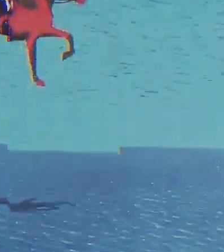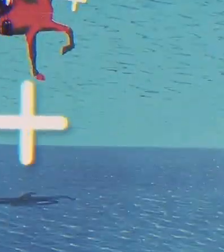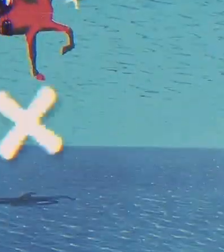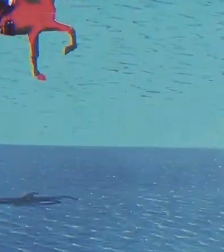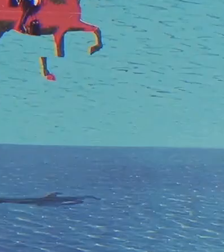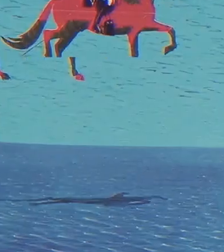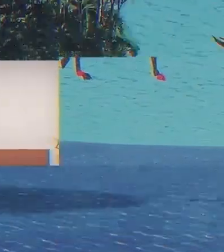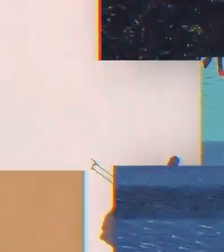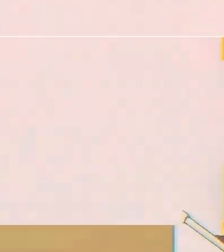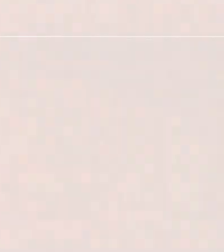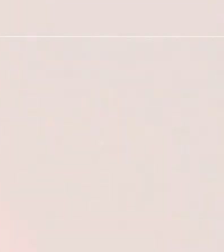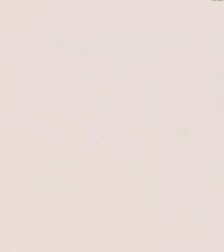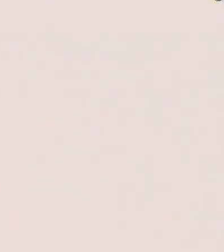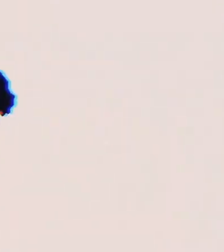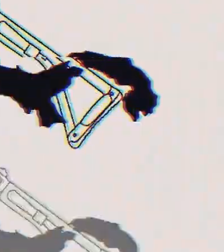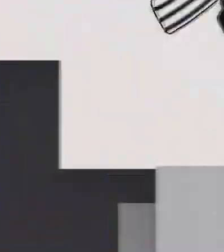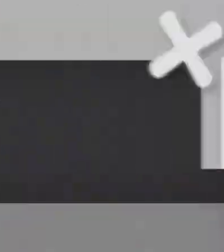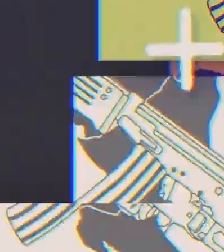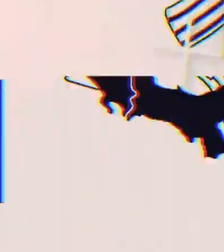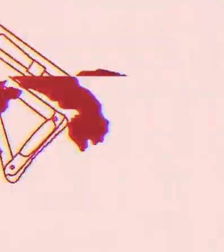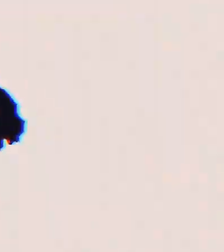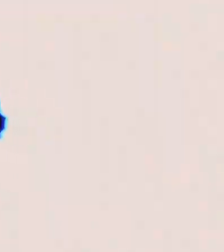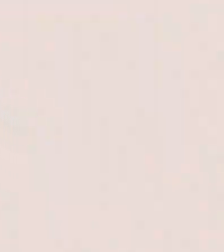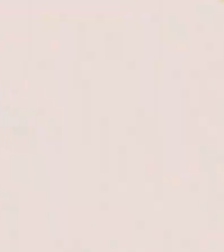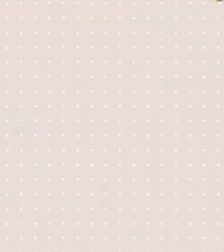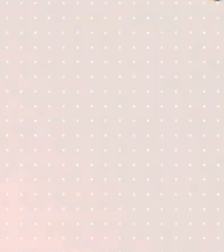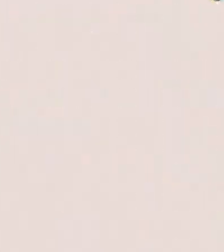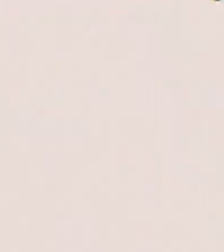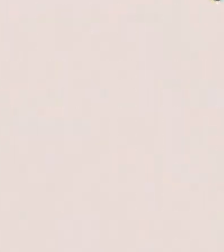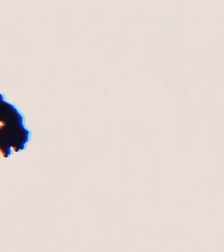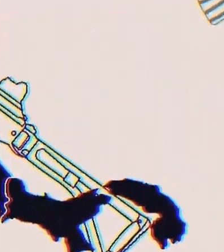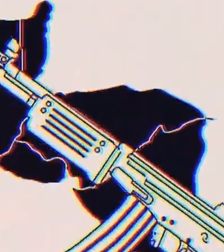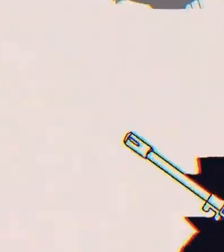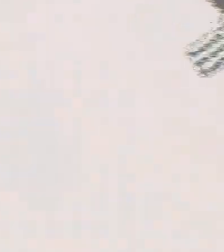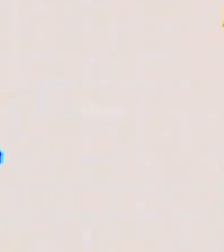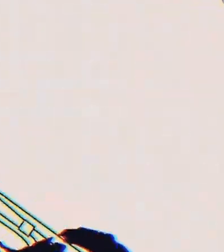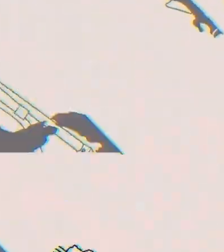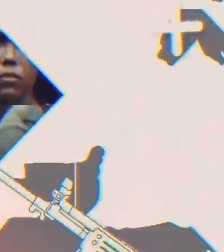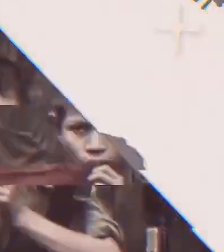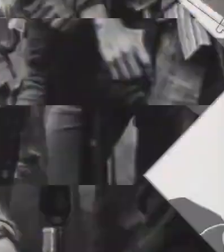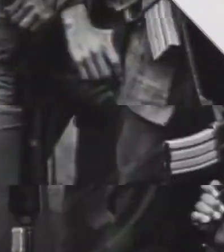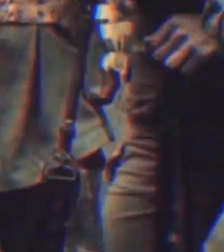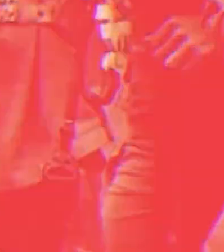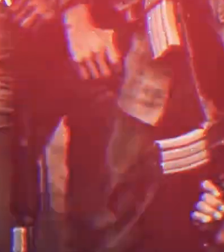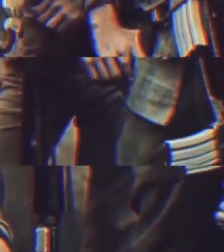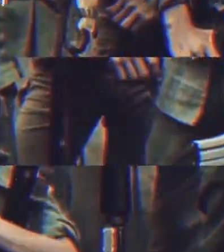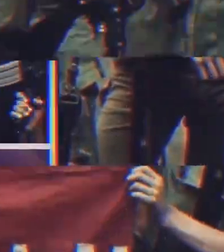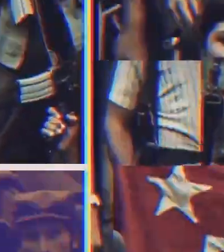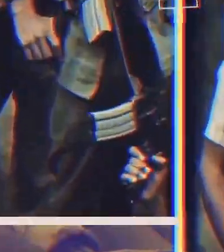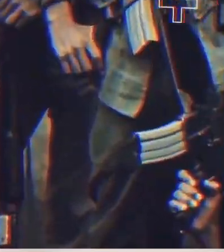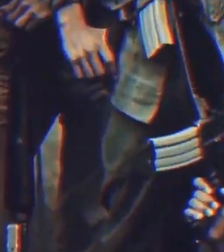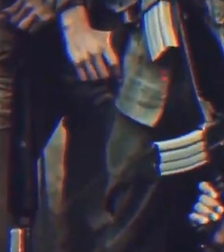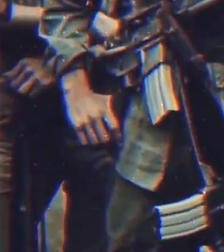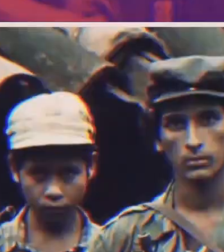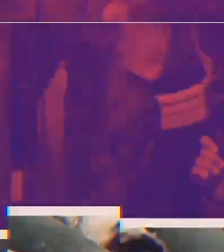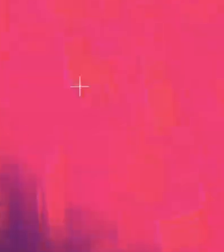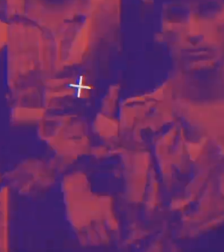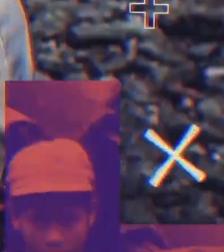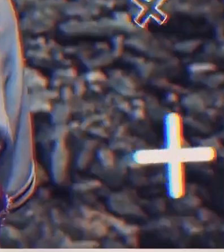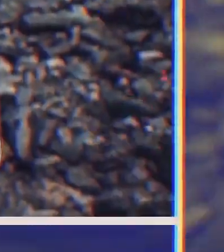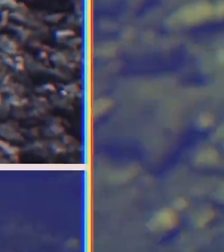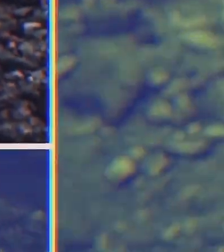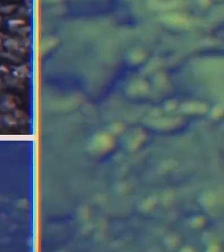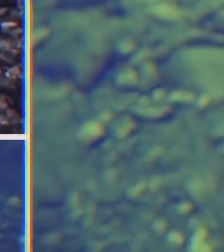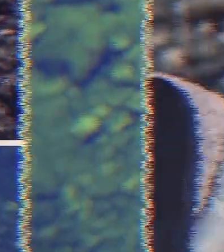entrenamiento introdujo una cantidad masiva de armas y popularizó la tortura la violencia sin embargo no ha terminado aún las poblaciones